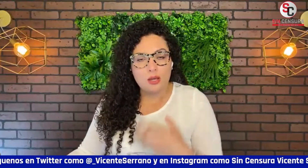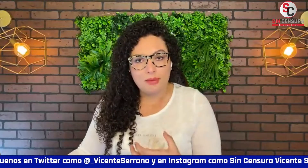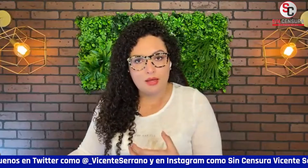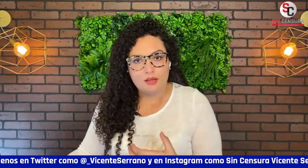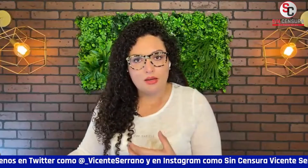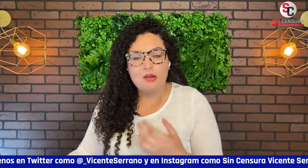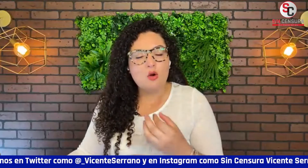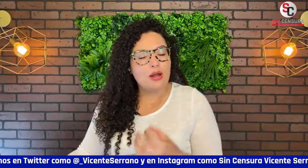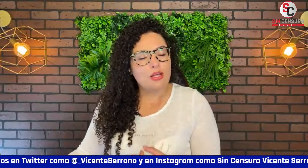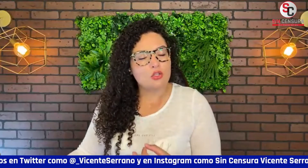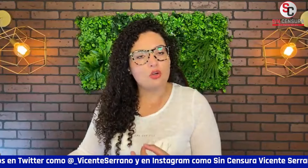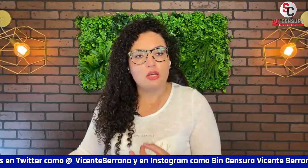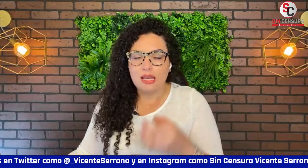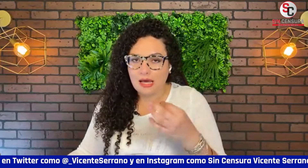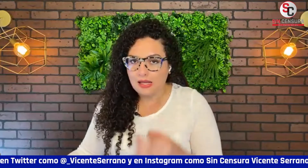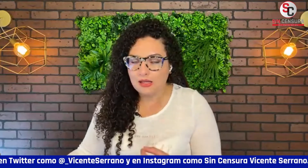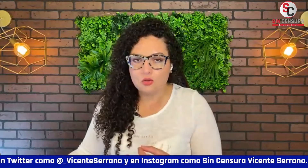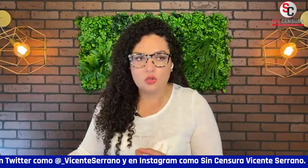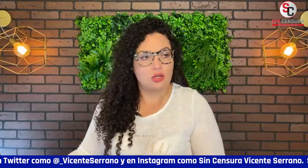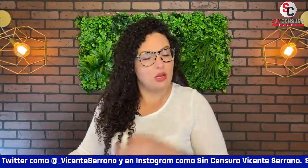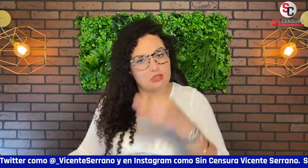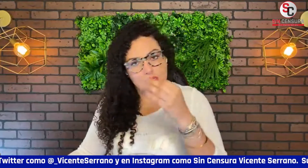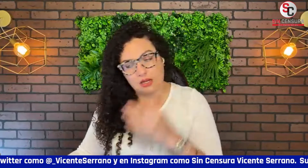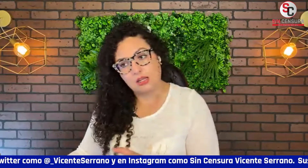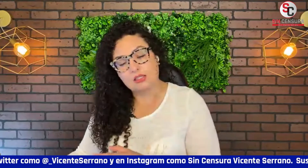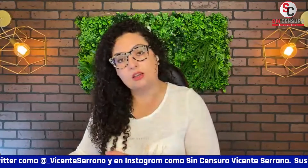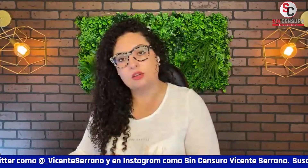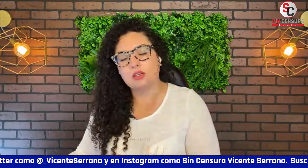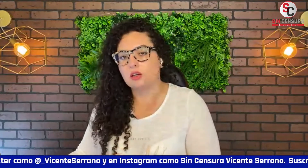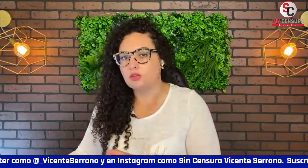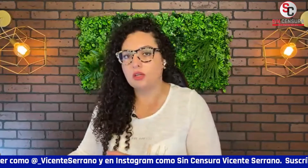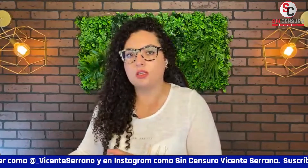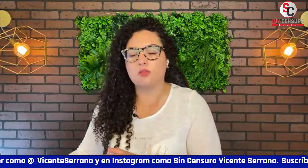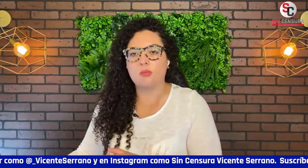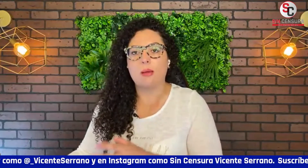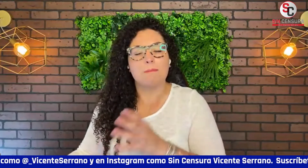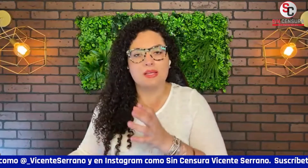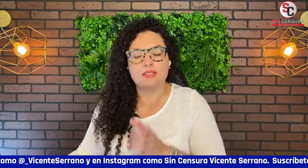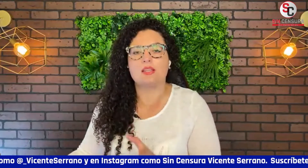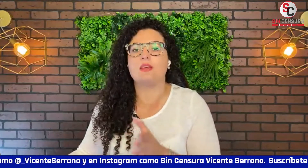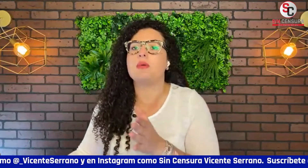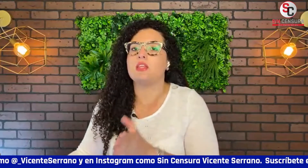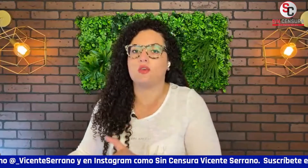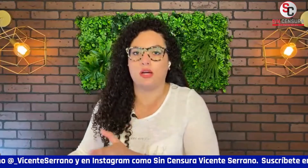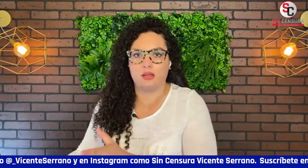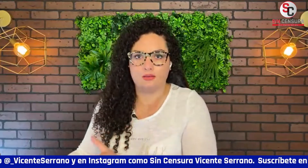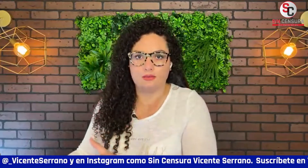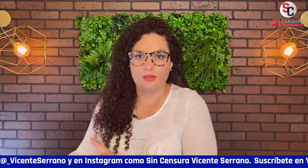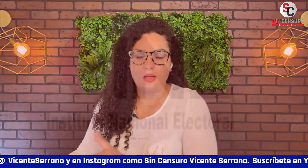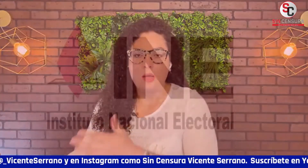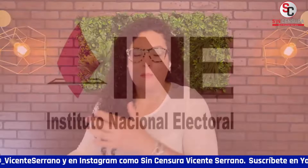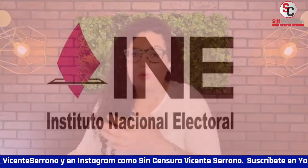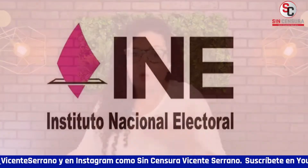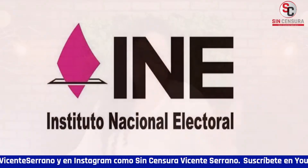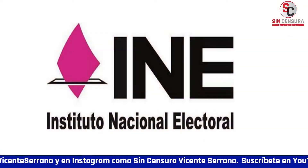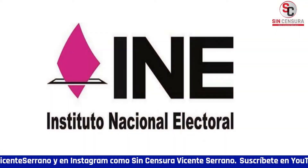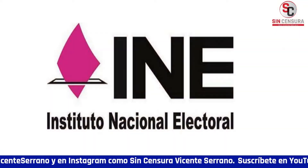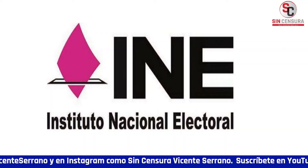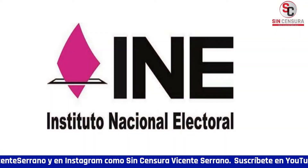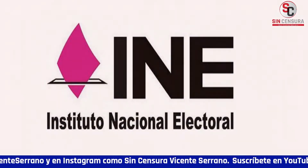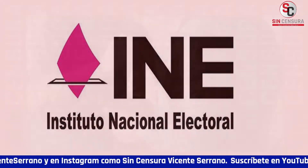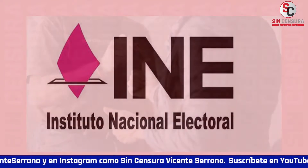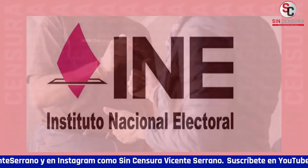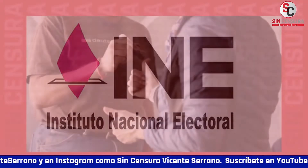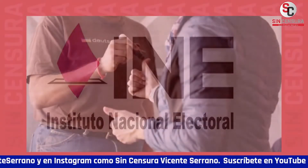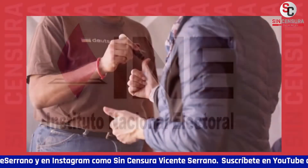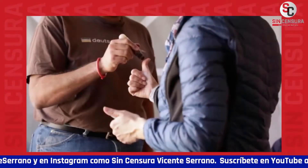su chamba lo han hecho y la seguirán haciendo hasta que no se les reforme bastante mediocre. Porque aunque sí,